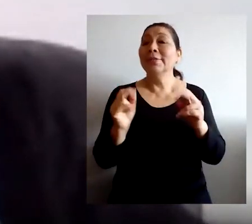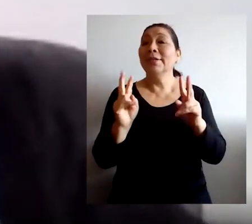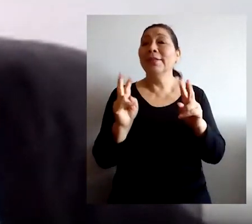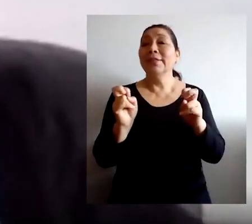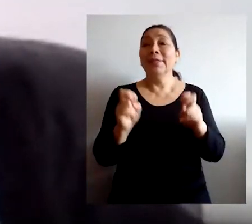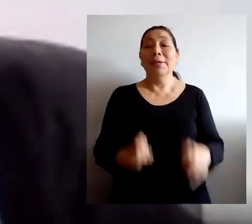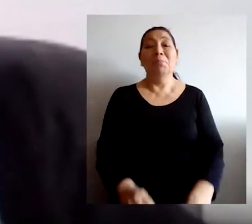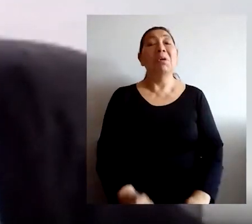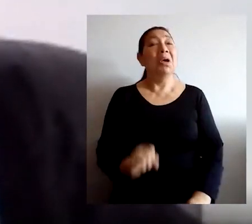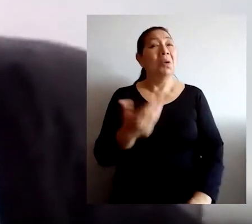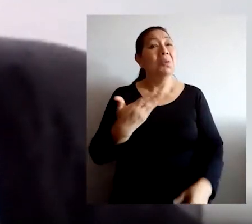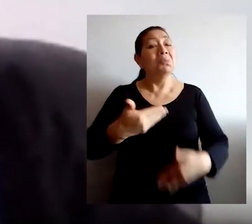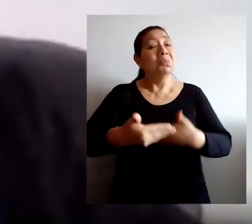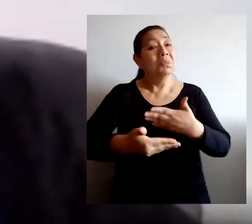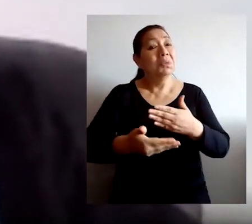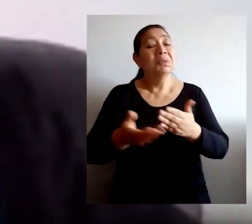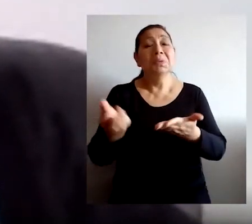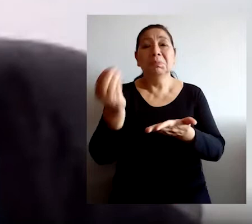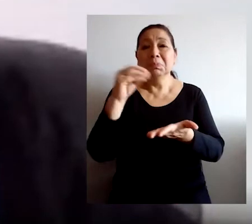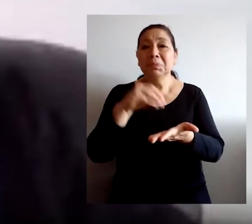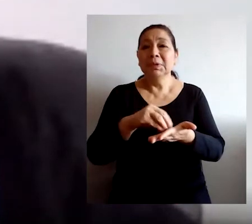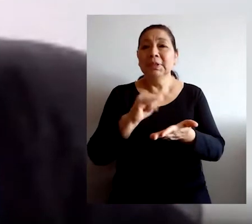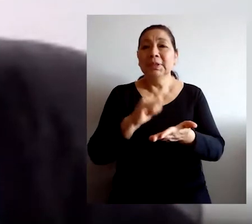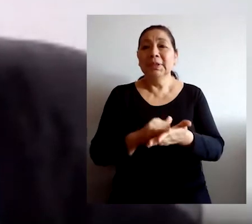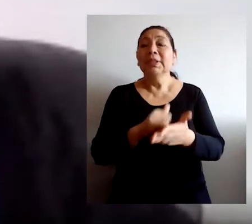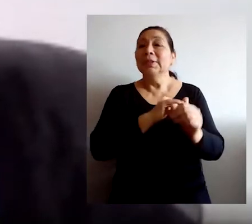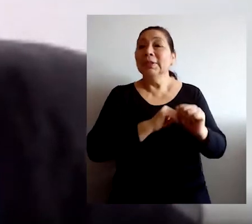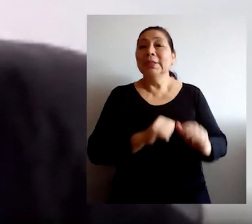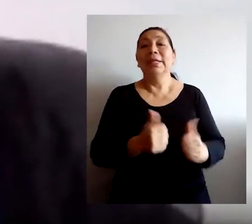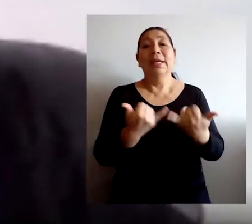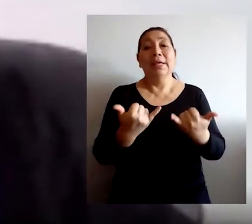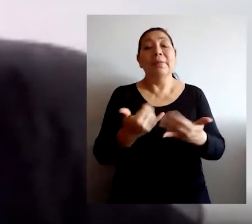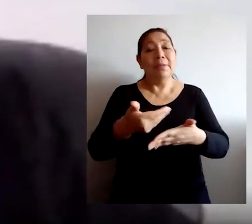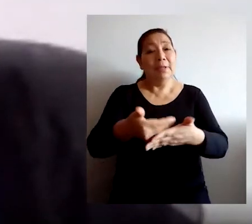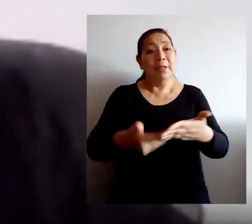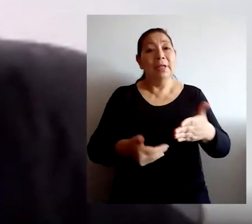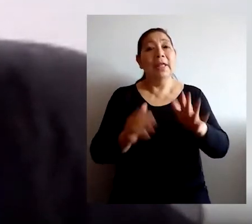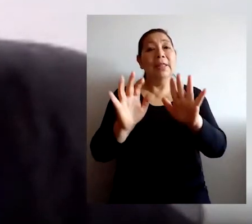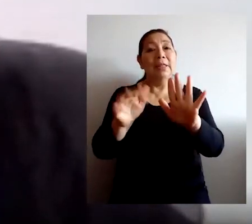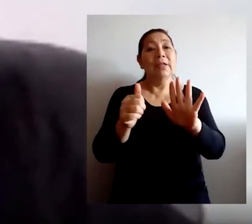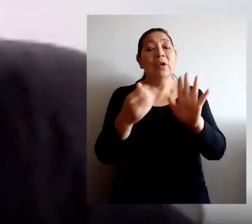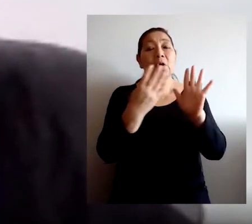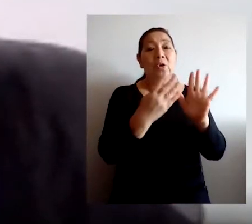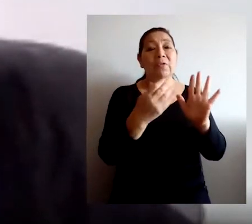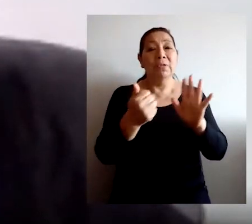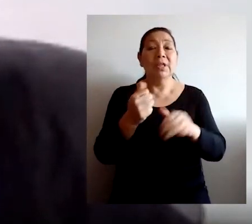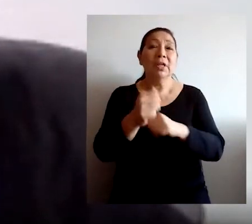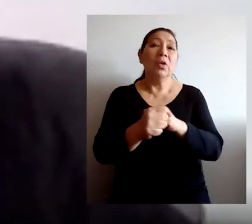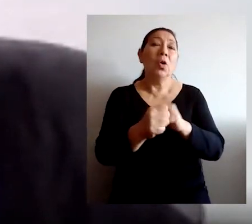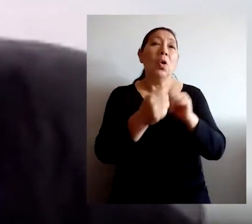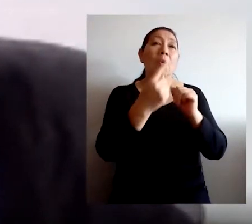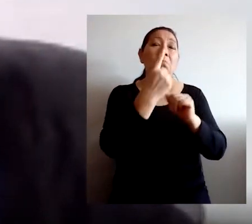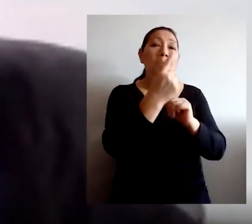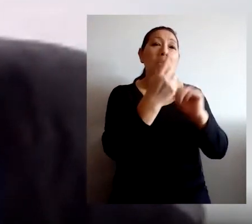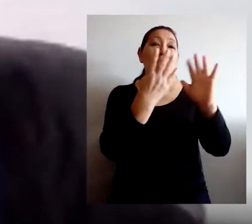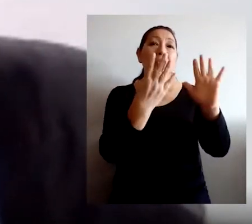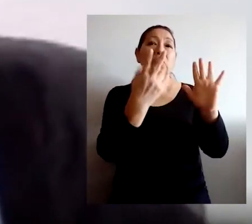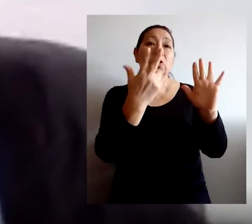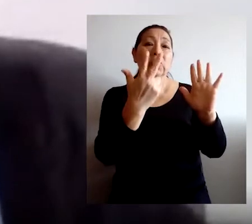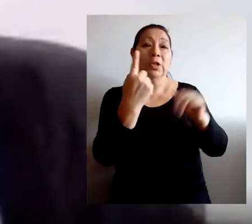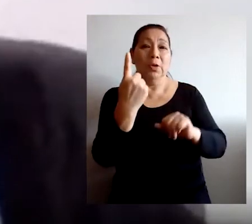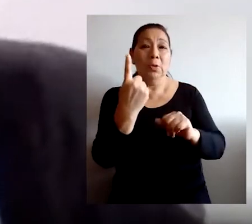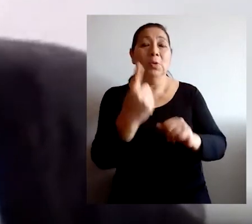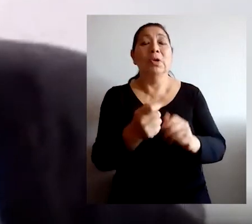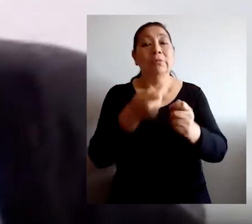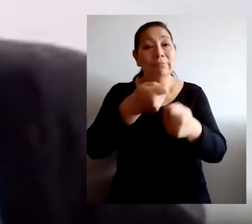tema, existió un proceso de restitución de área afectada en el expediente 1696 del año 81, en el